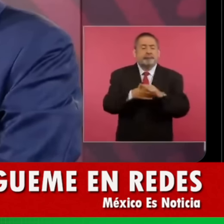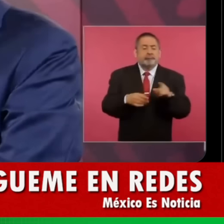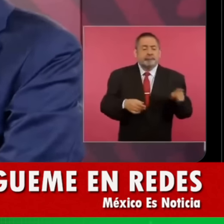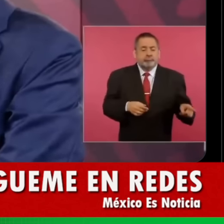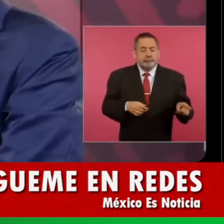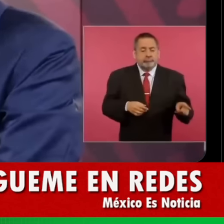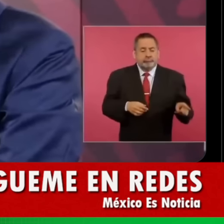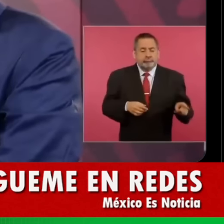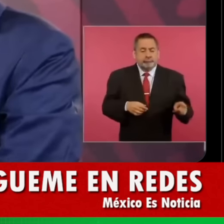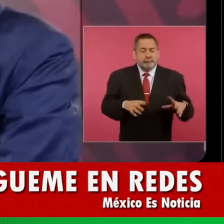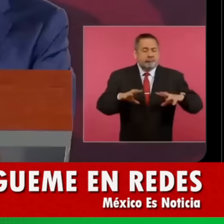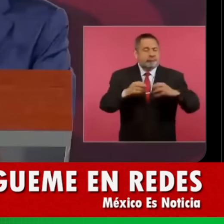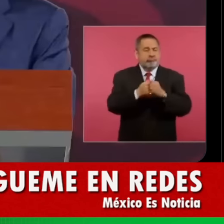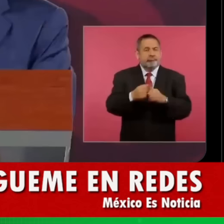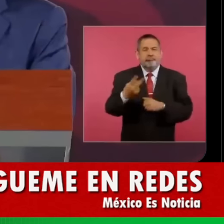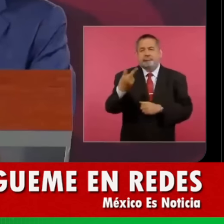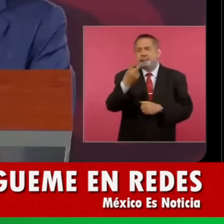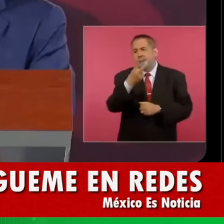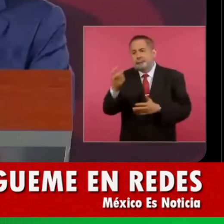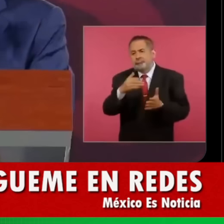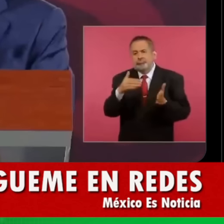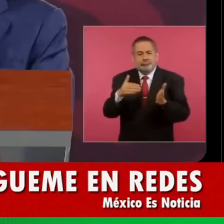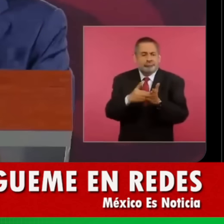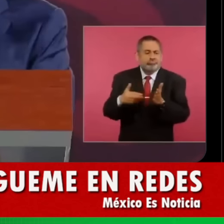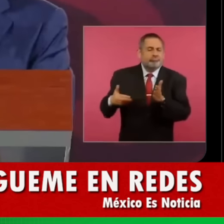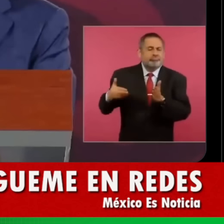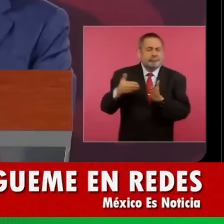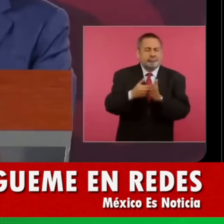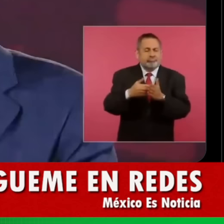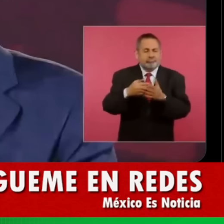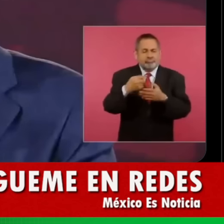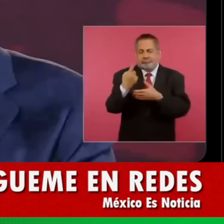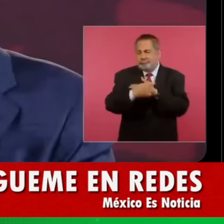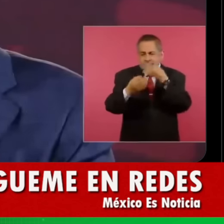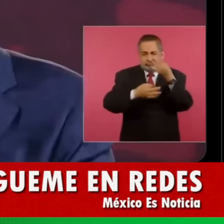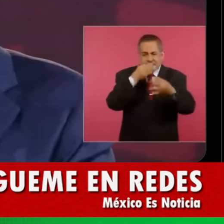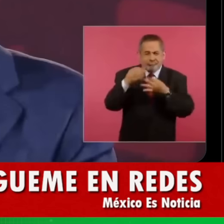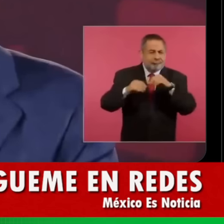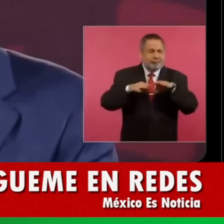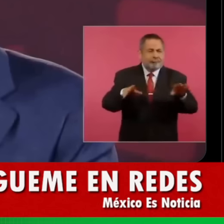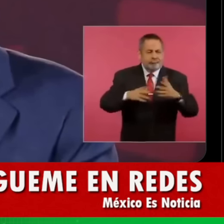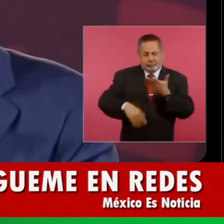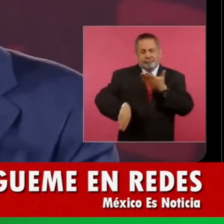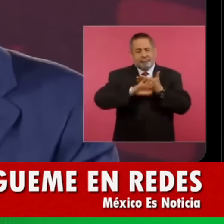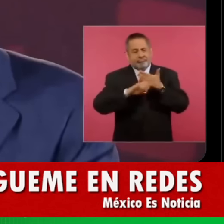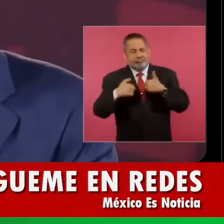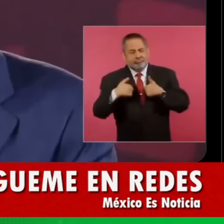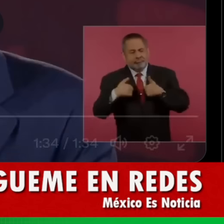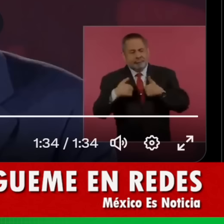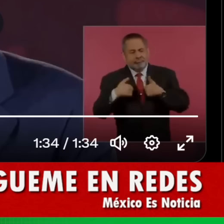de 200 millones de mensajes en contra mía?